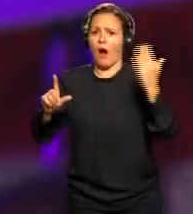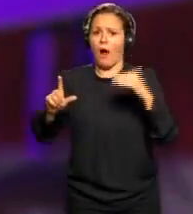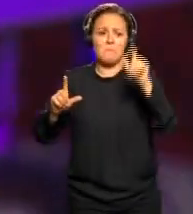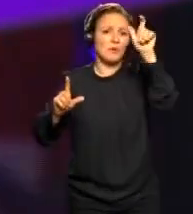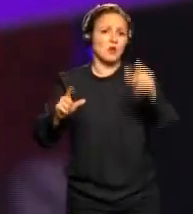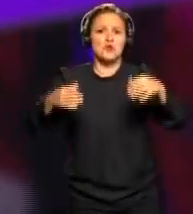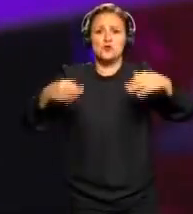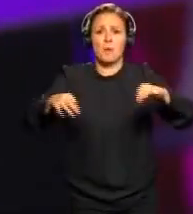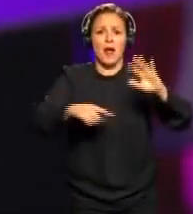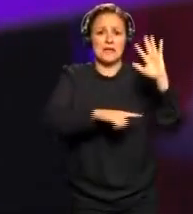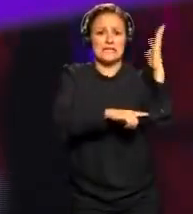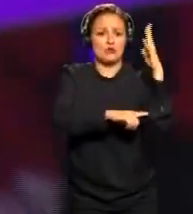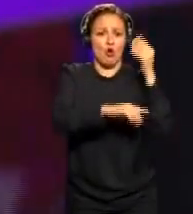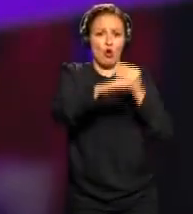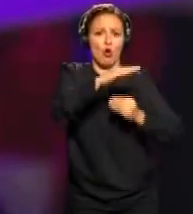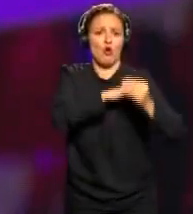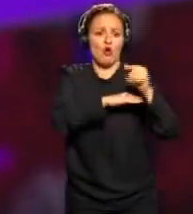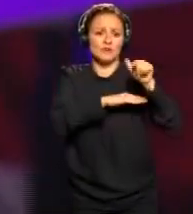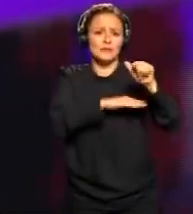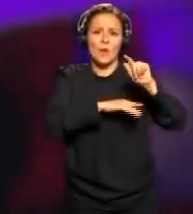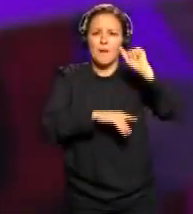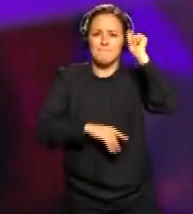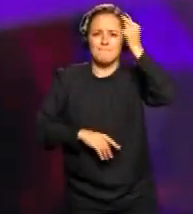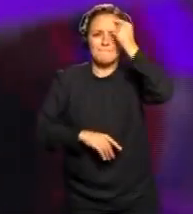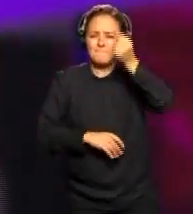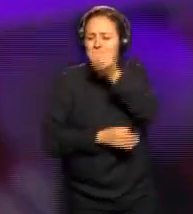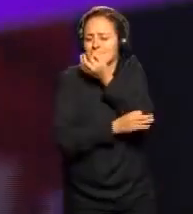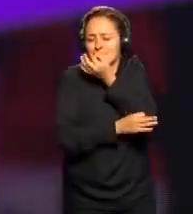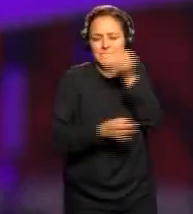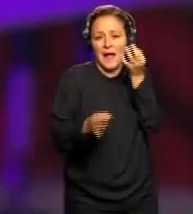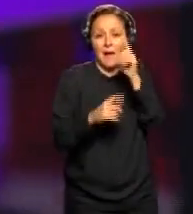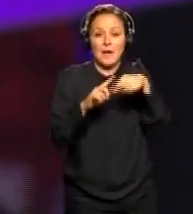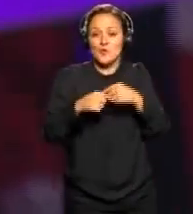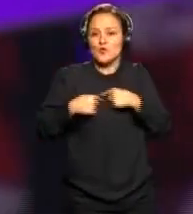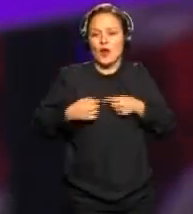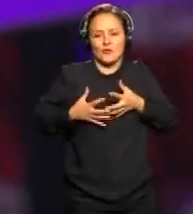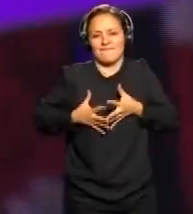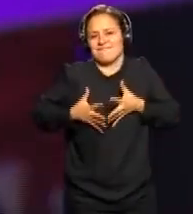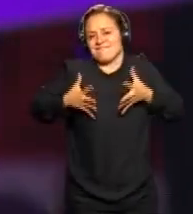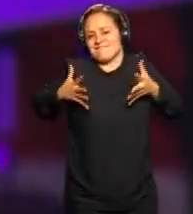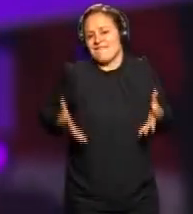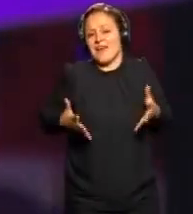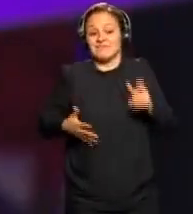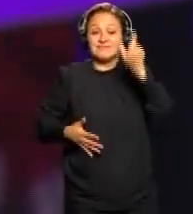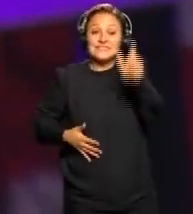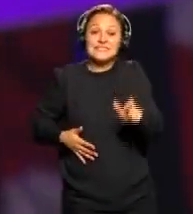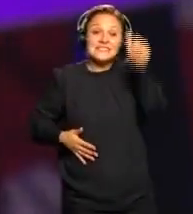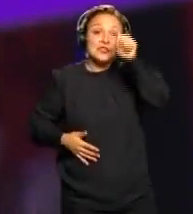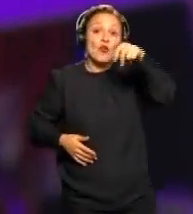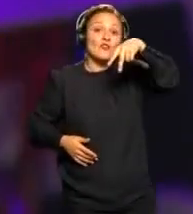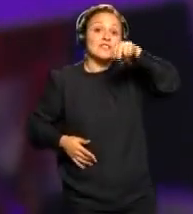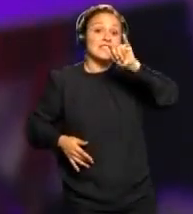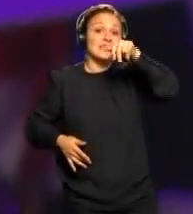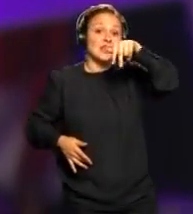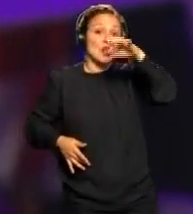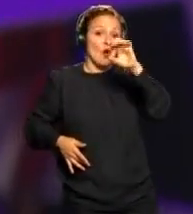de ICOT, con un talento extraordinario y un corazón más grande que el Teide, perdón. Él es Nino Bello, nuestro letrista. Por